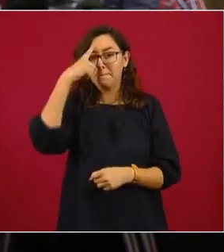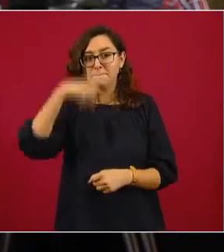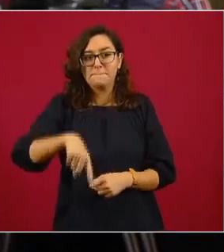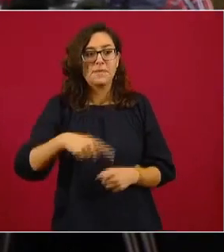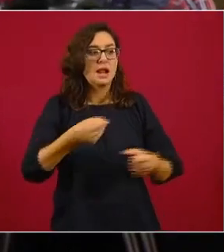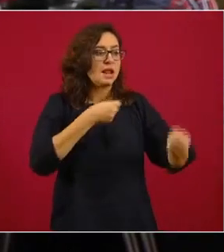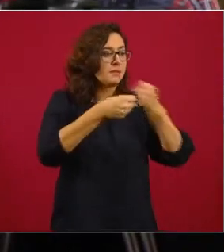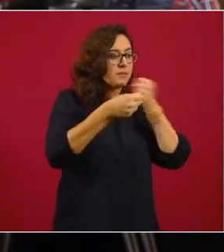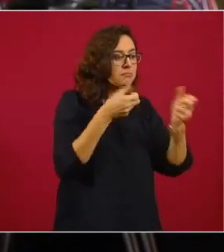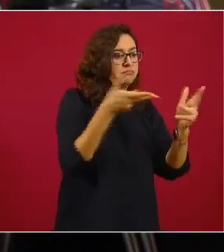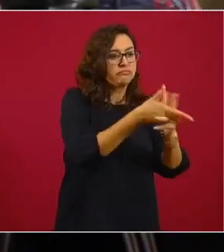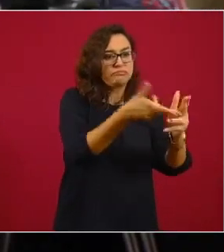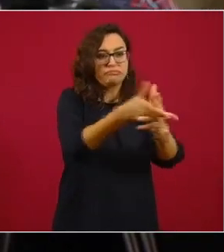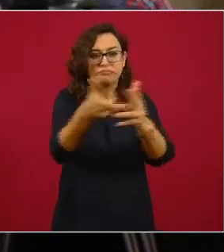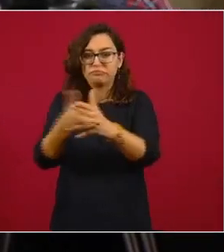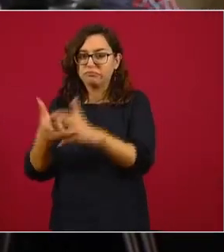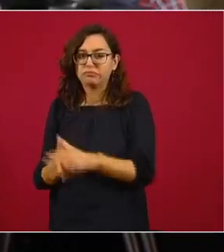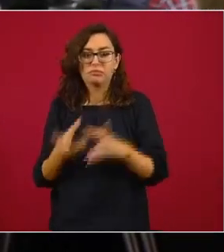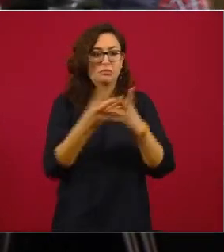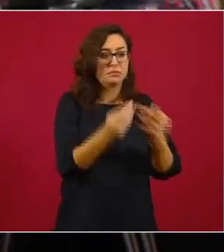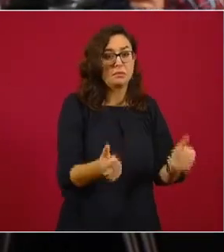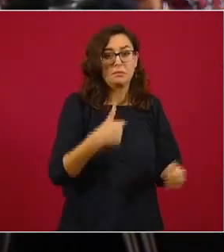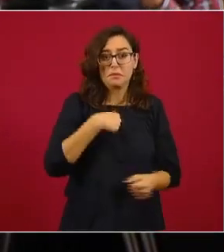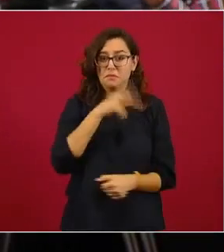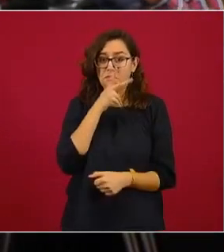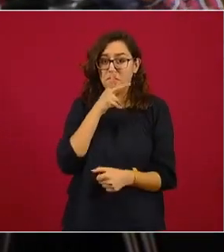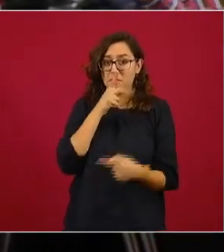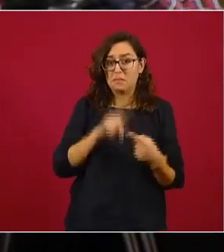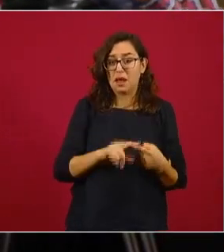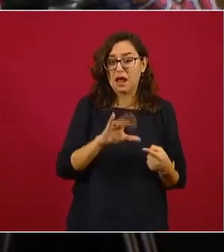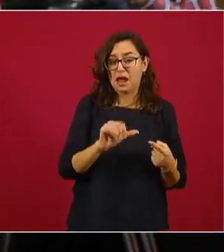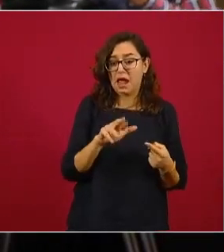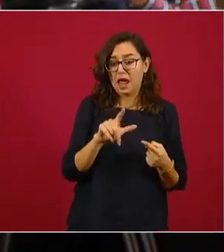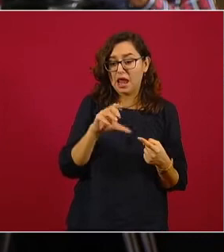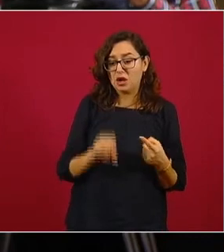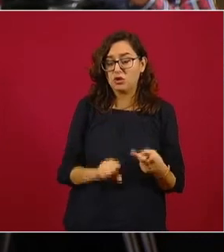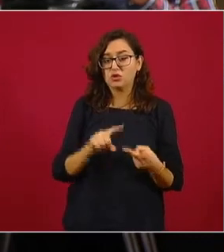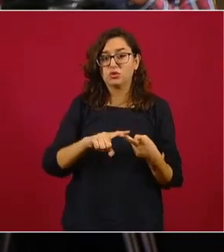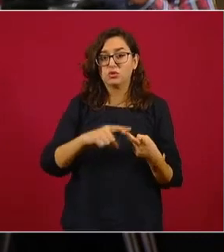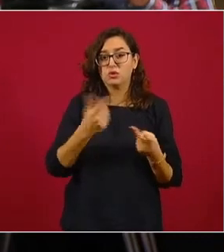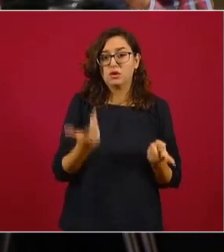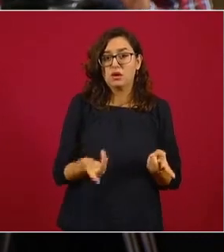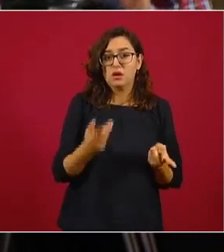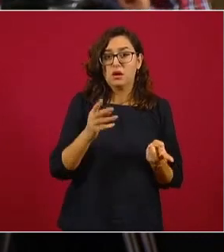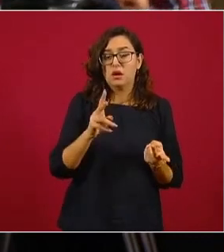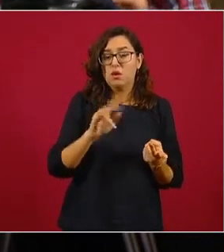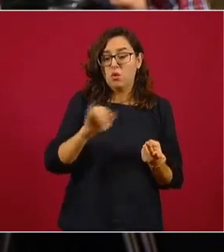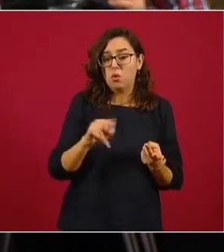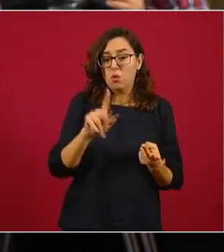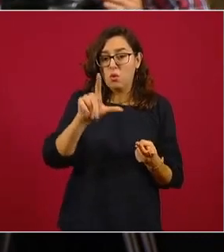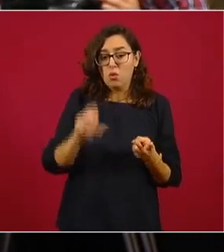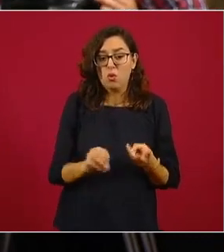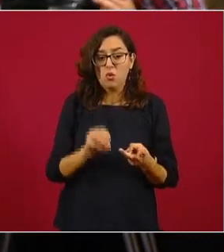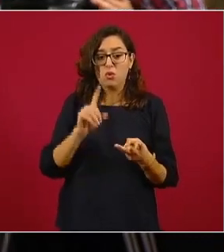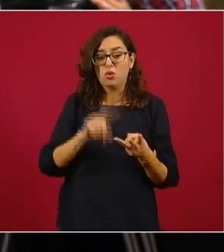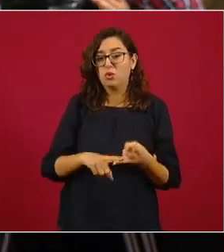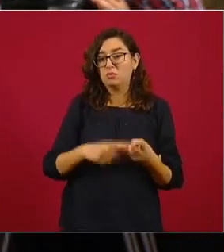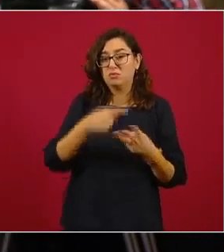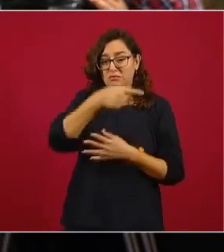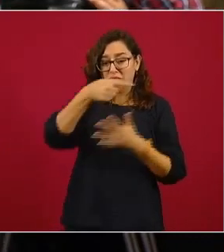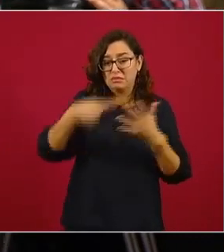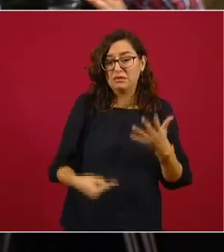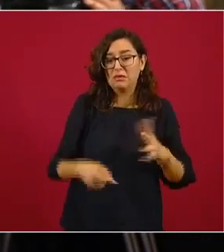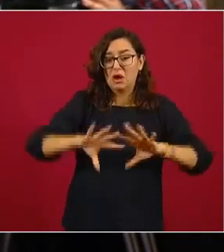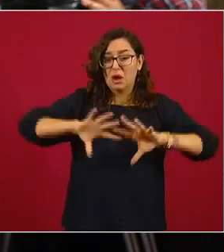como mi padre, Carlos Domínguez, Javier Valdés, María Elena Ferral o Julio Valdivia y 140 más